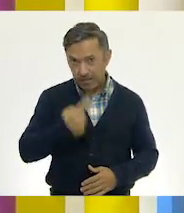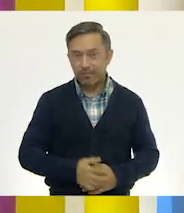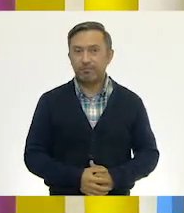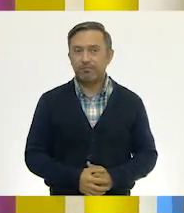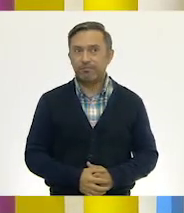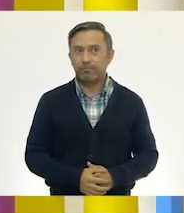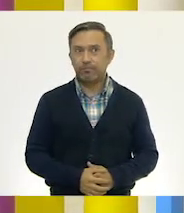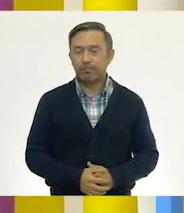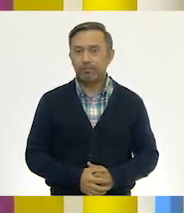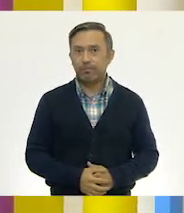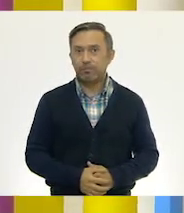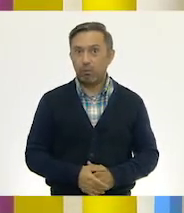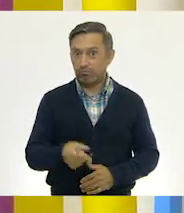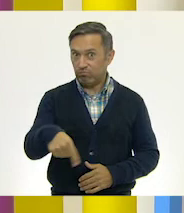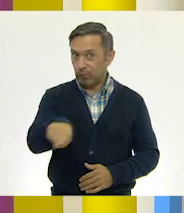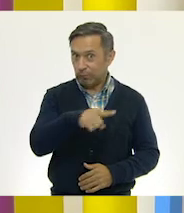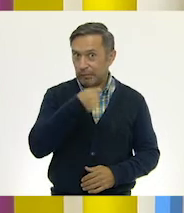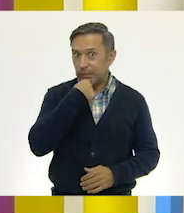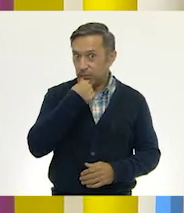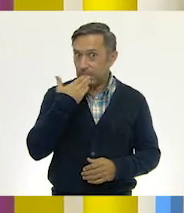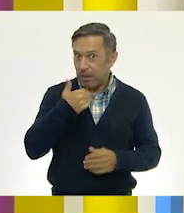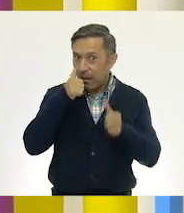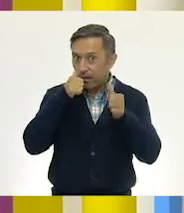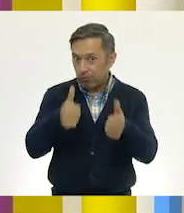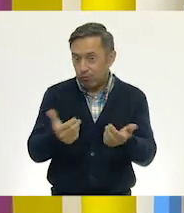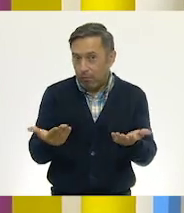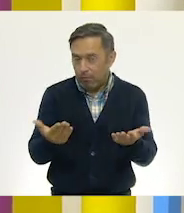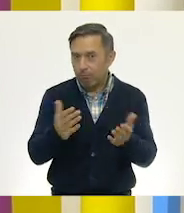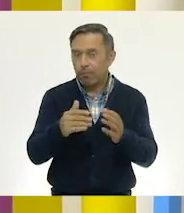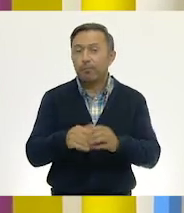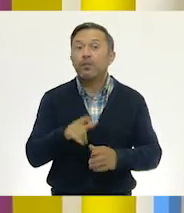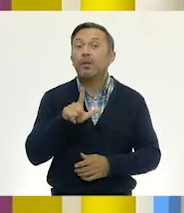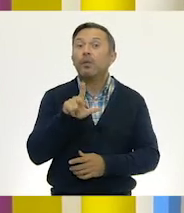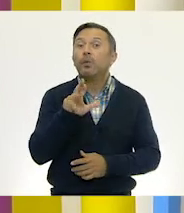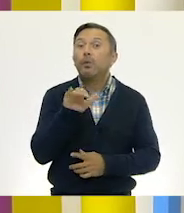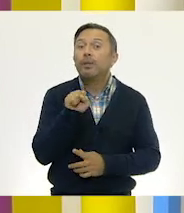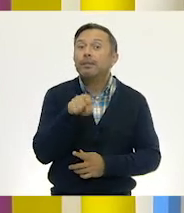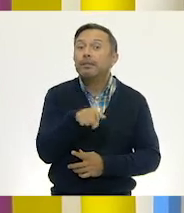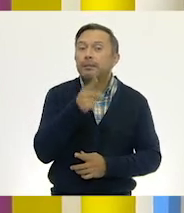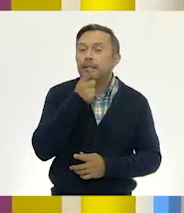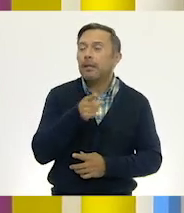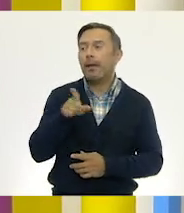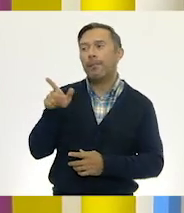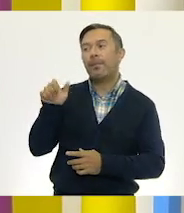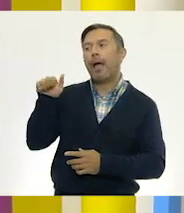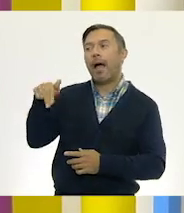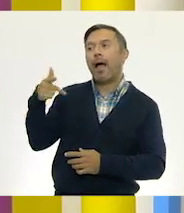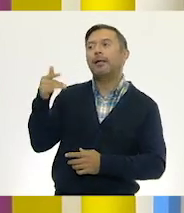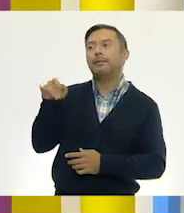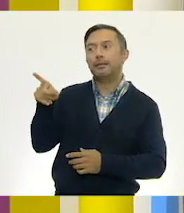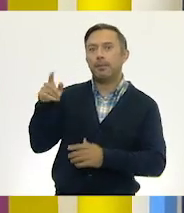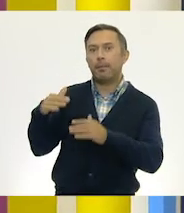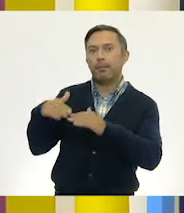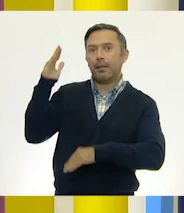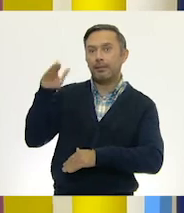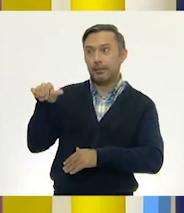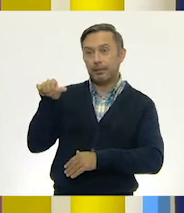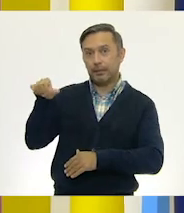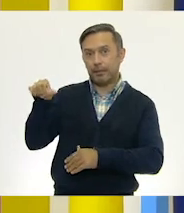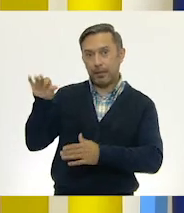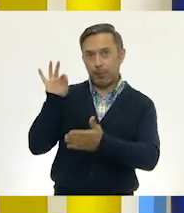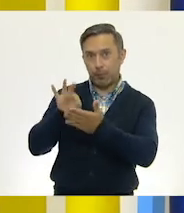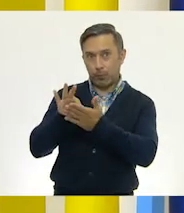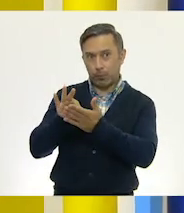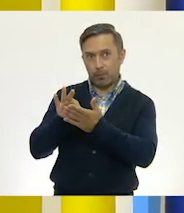muy pendientes. A ver, dice, vamos a ver qué dice. Luis dice que ganó Angie porque ella obtuvo 16 puntos. Él contó en